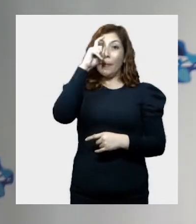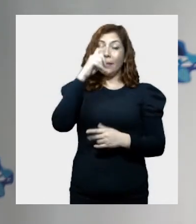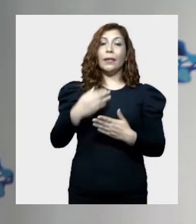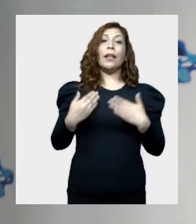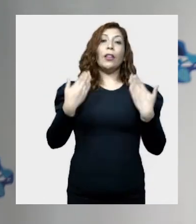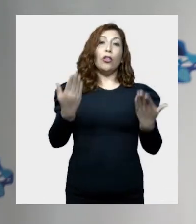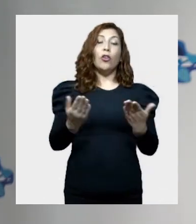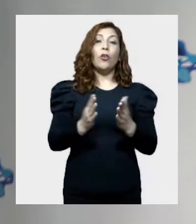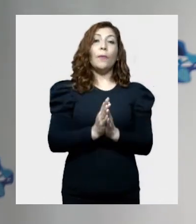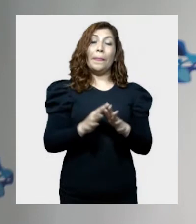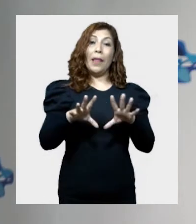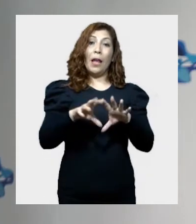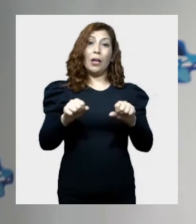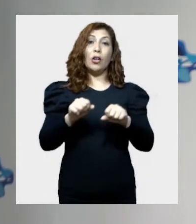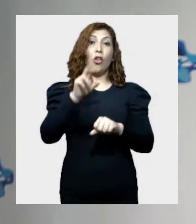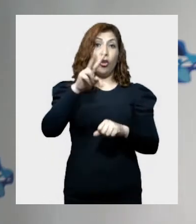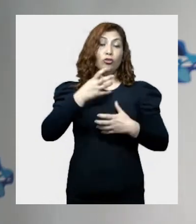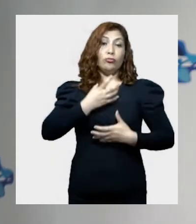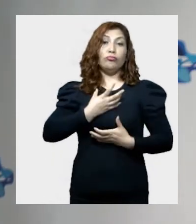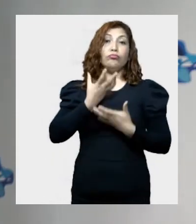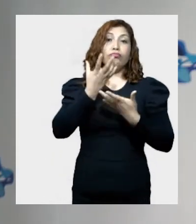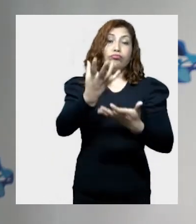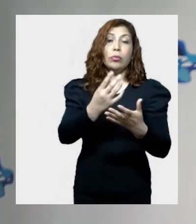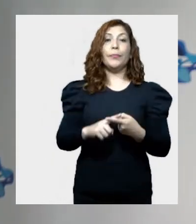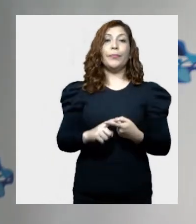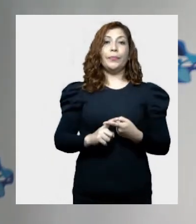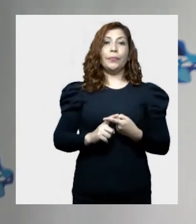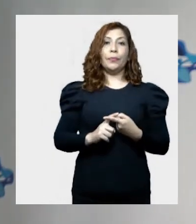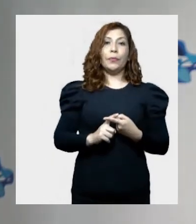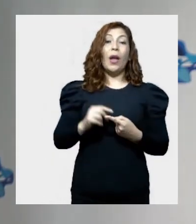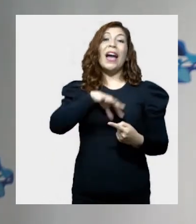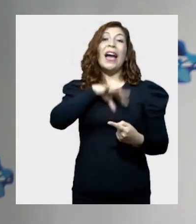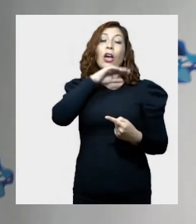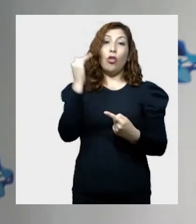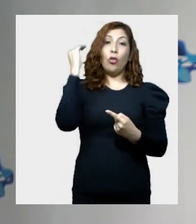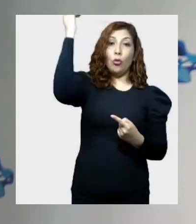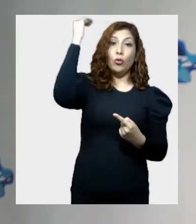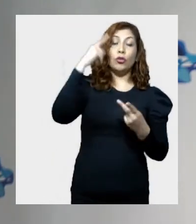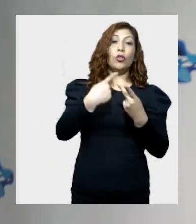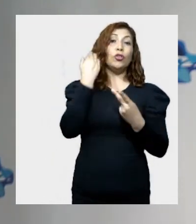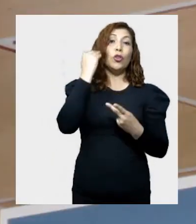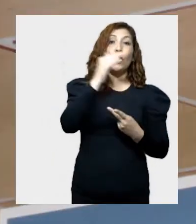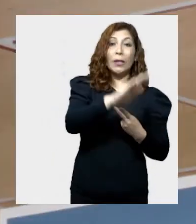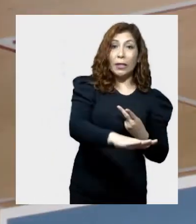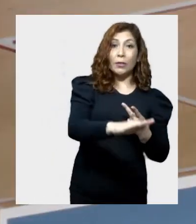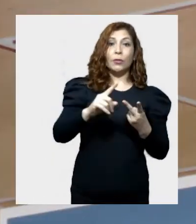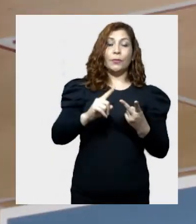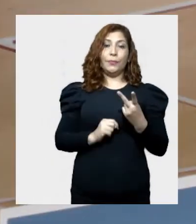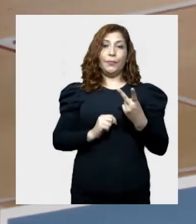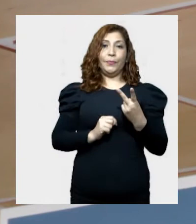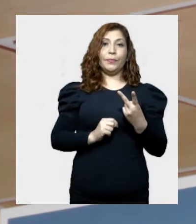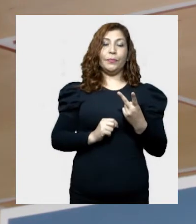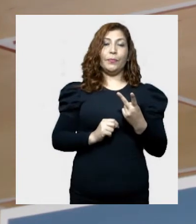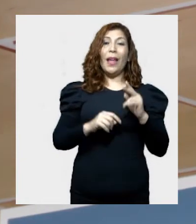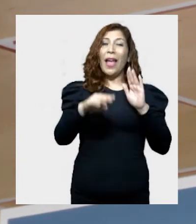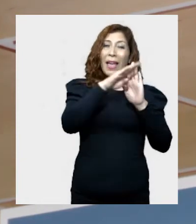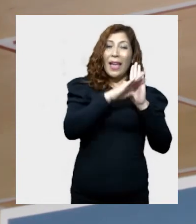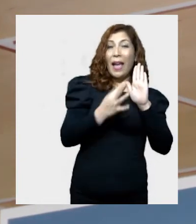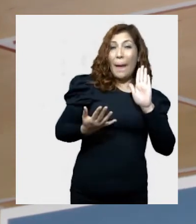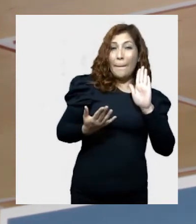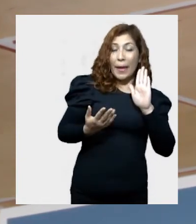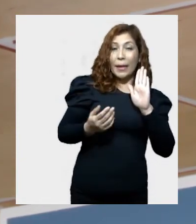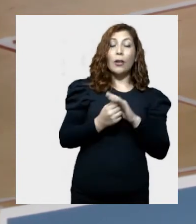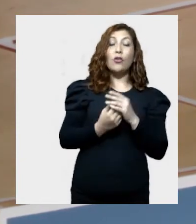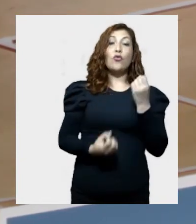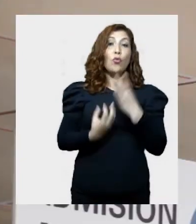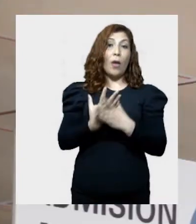aportó en la concreción de 2 donaciones, un procuramiento fue adulto y otro pediátrico. En lista de espera de consultas